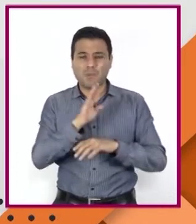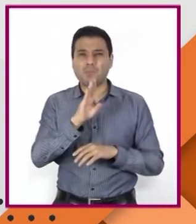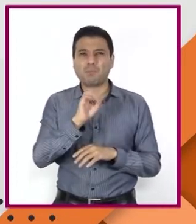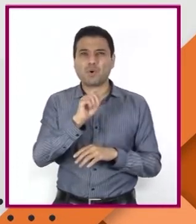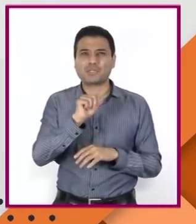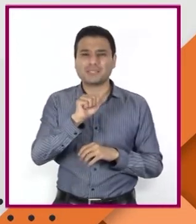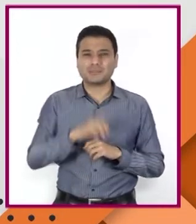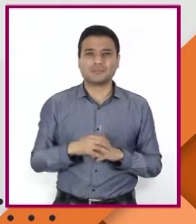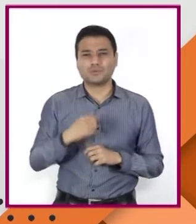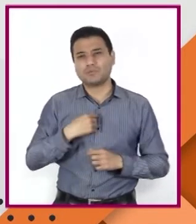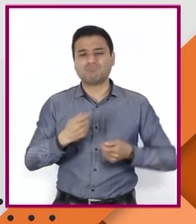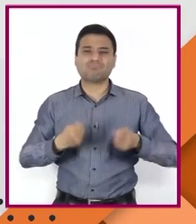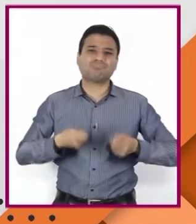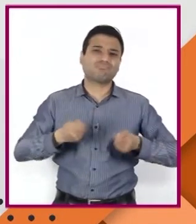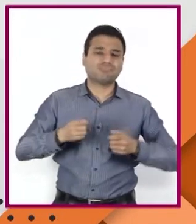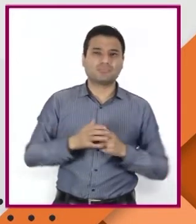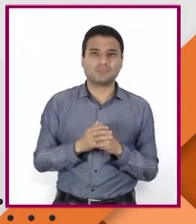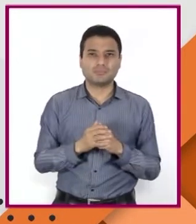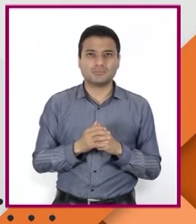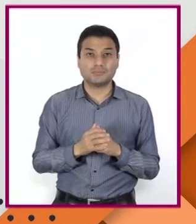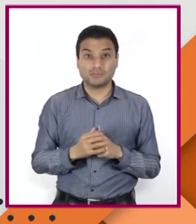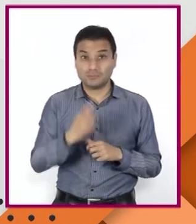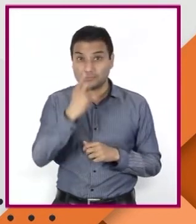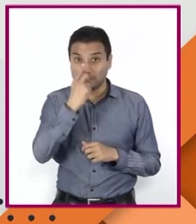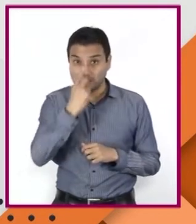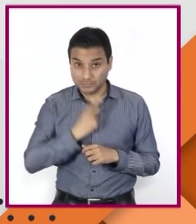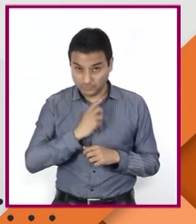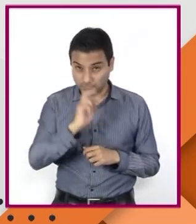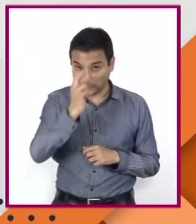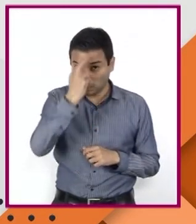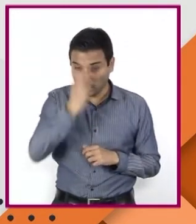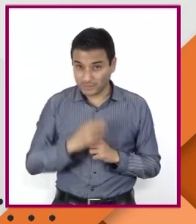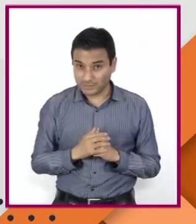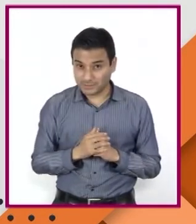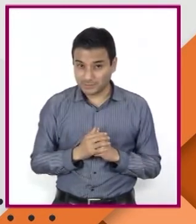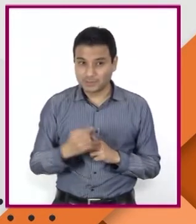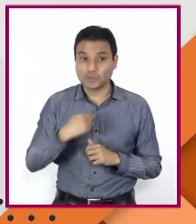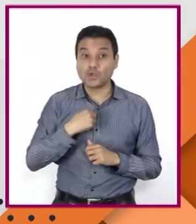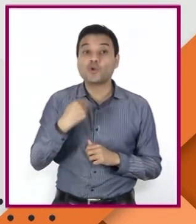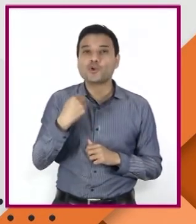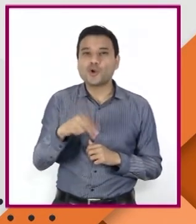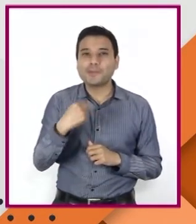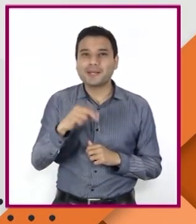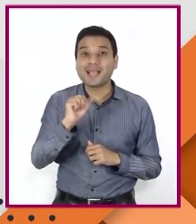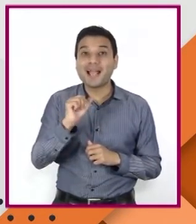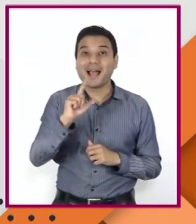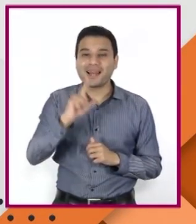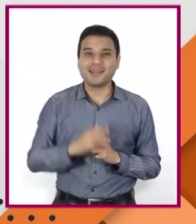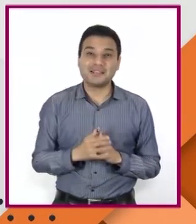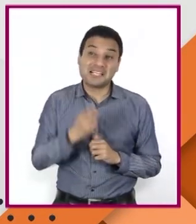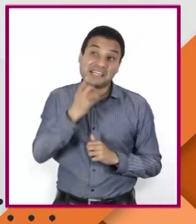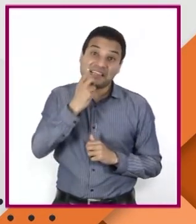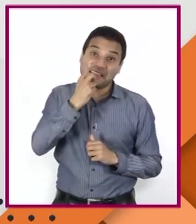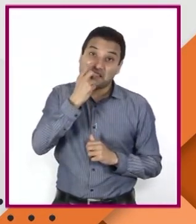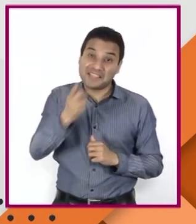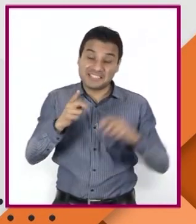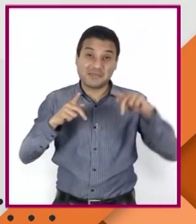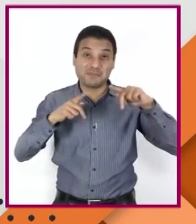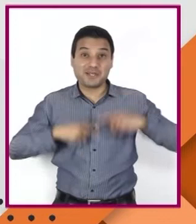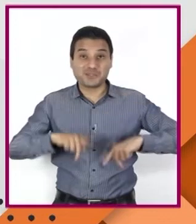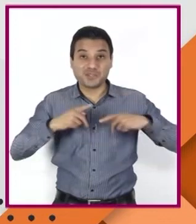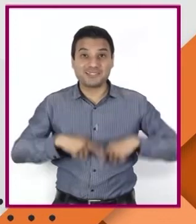tambor. Dime, ¿no te acuerdas? Me llamaban Al. Decían todo el tiempo,